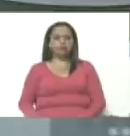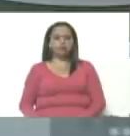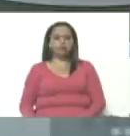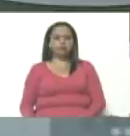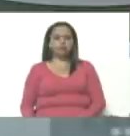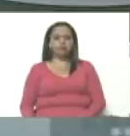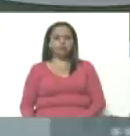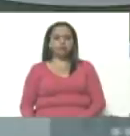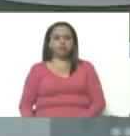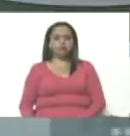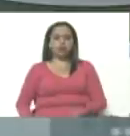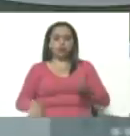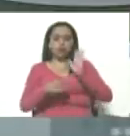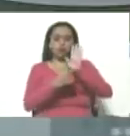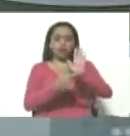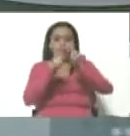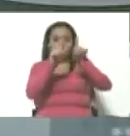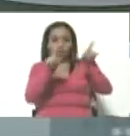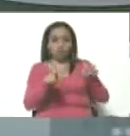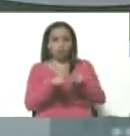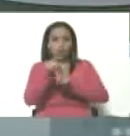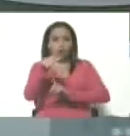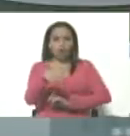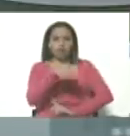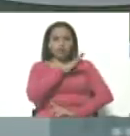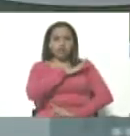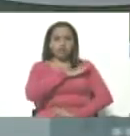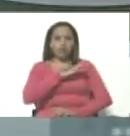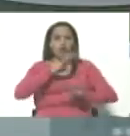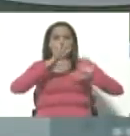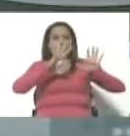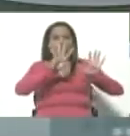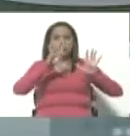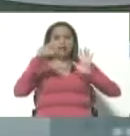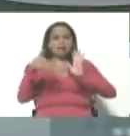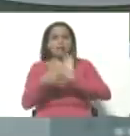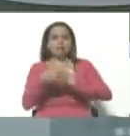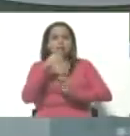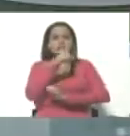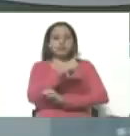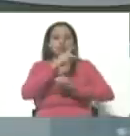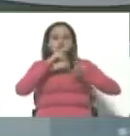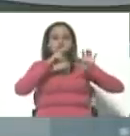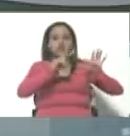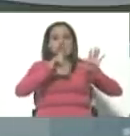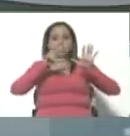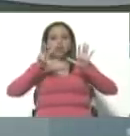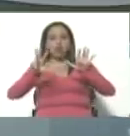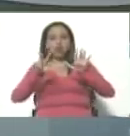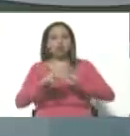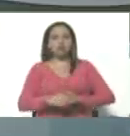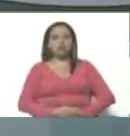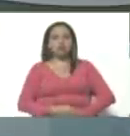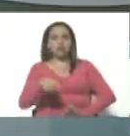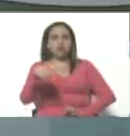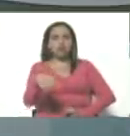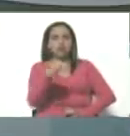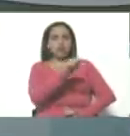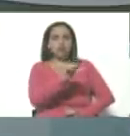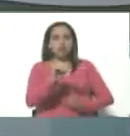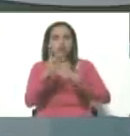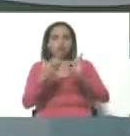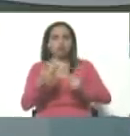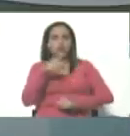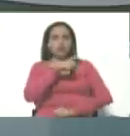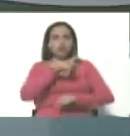láminas, que hoy llegamos a 9.178 casos. Es la semana 17,